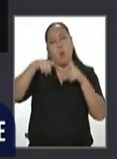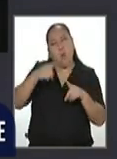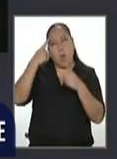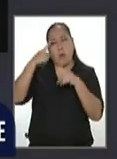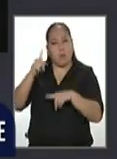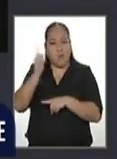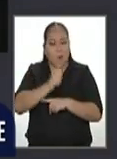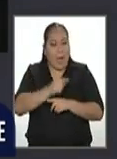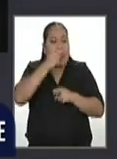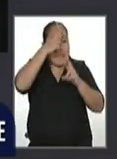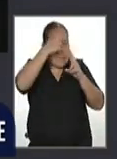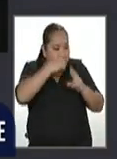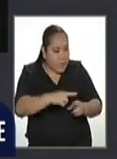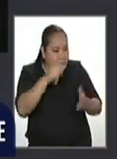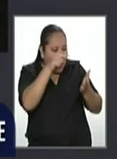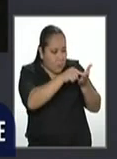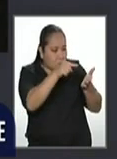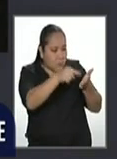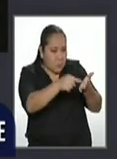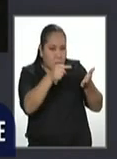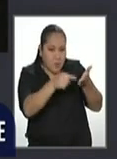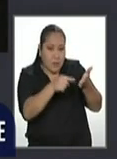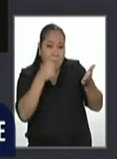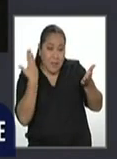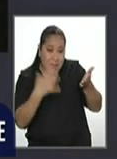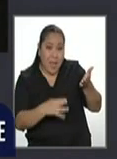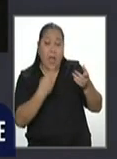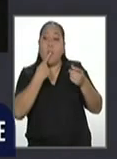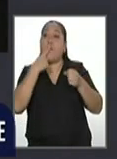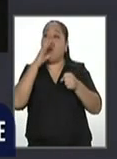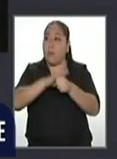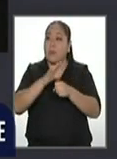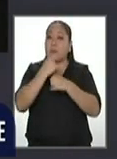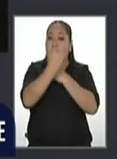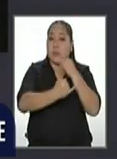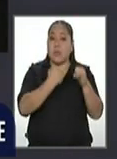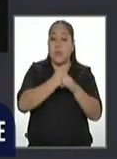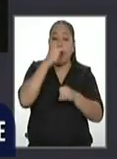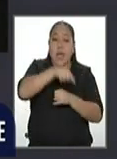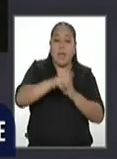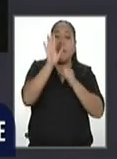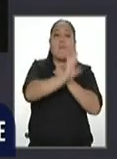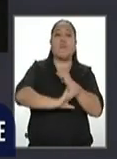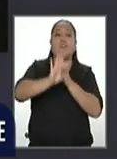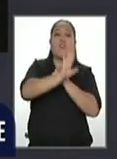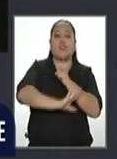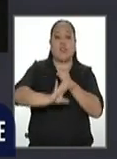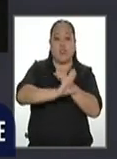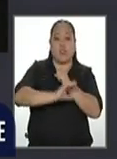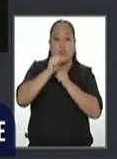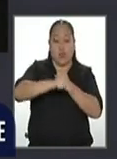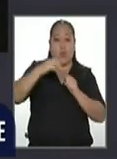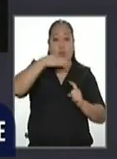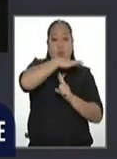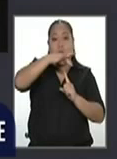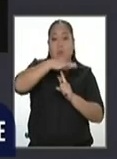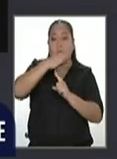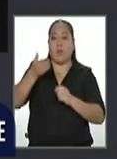cumplir y hay que honrar nuestros compromisos internacionales por la protección irrestricta de nuestro medio